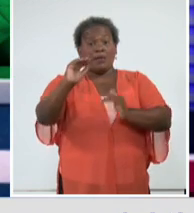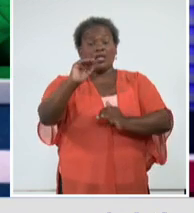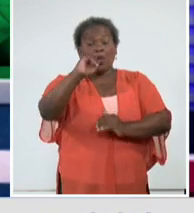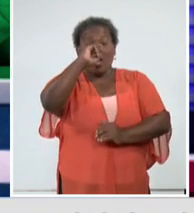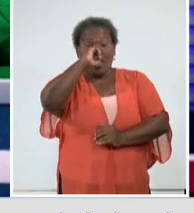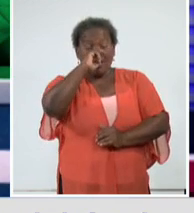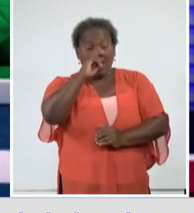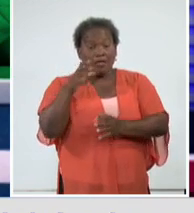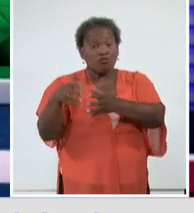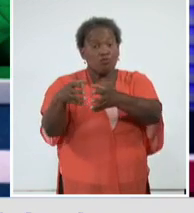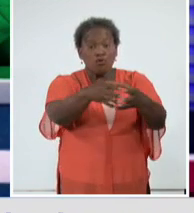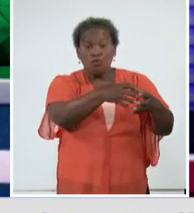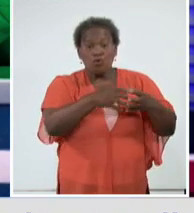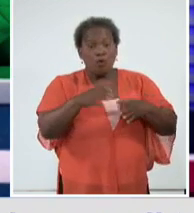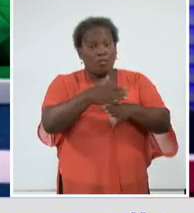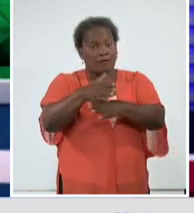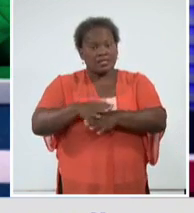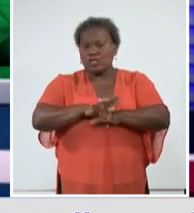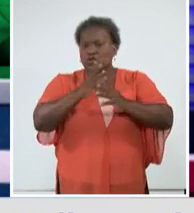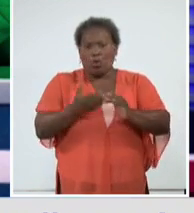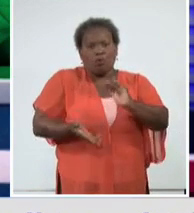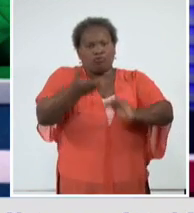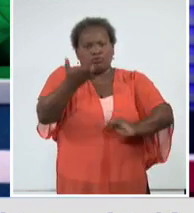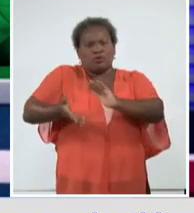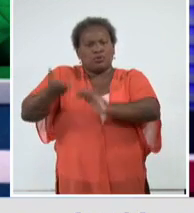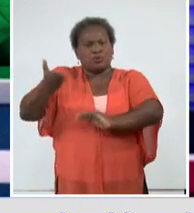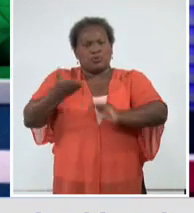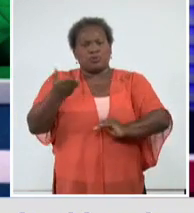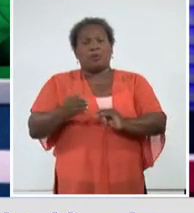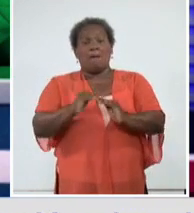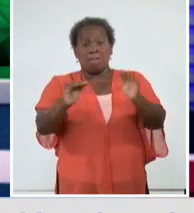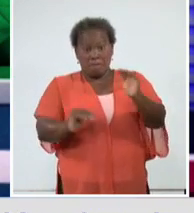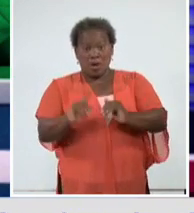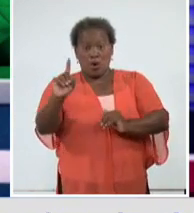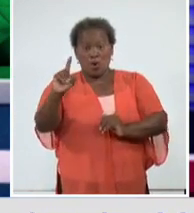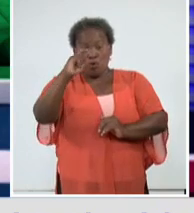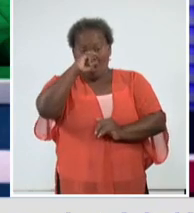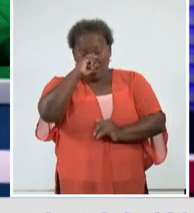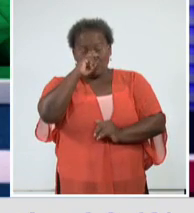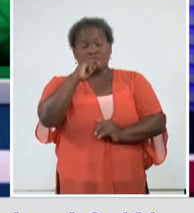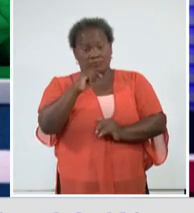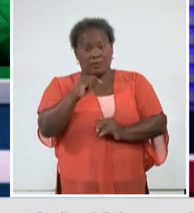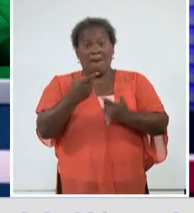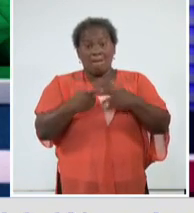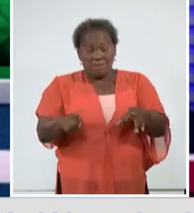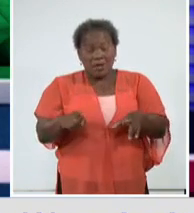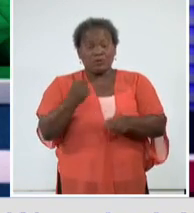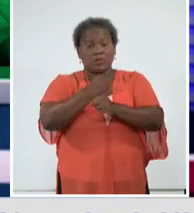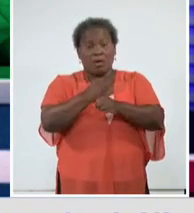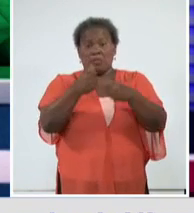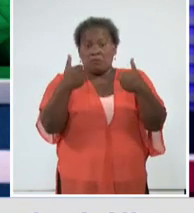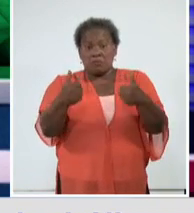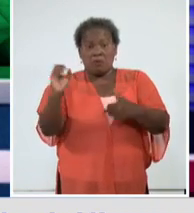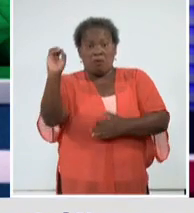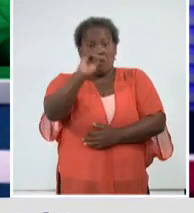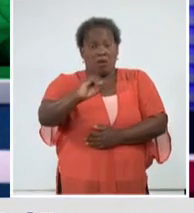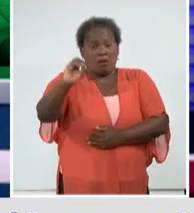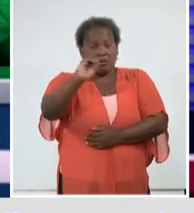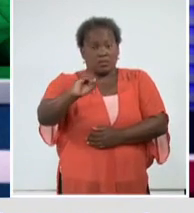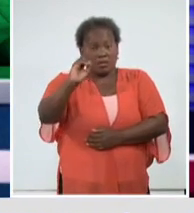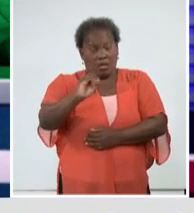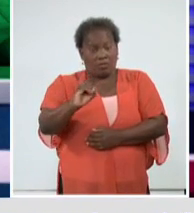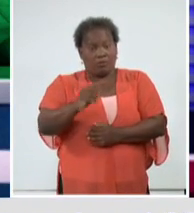incluyendo las edades menores de un año. Pero están bien estructurados, bien organizados, pero el llamado de